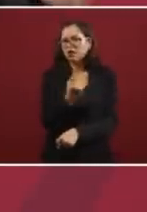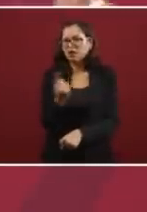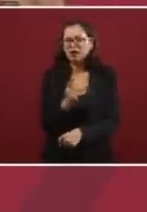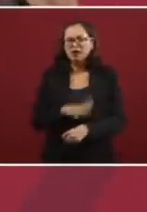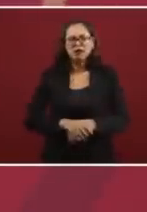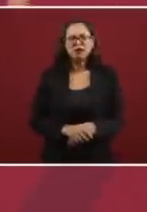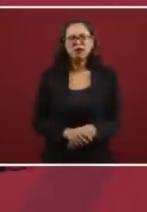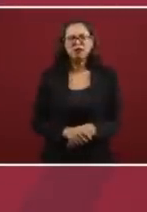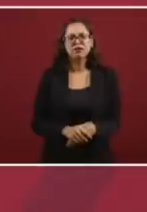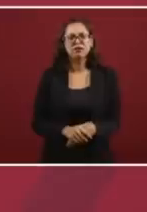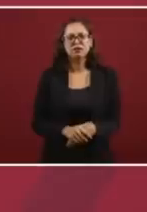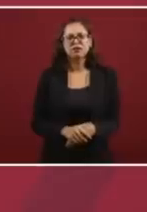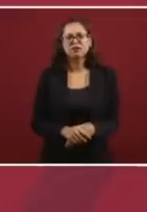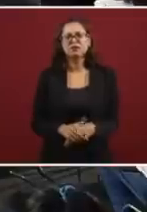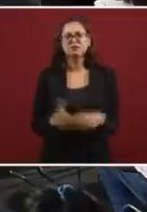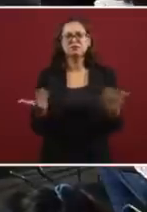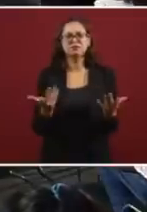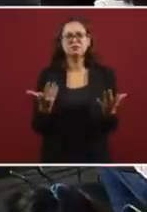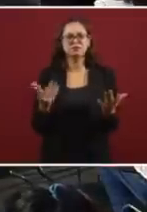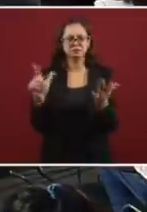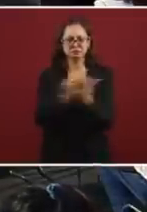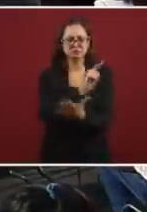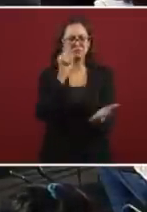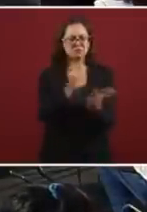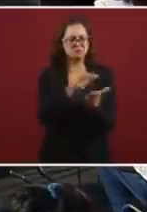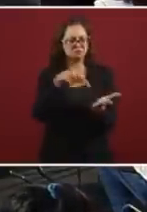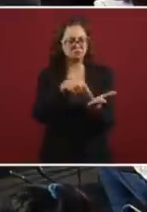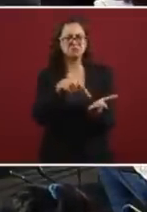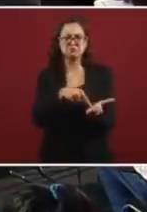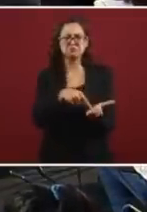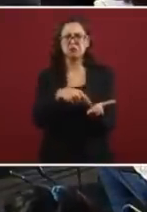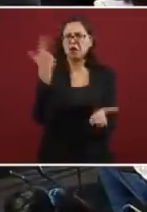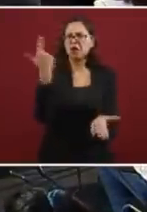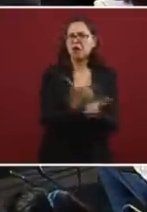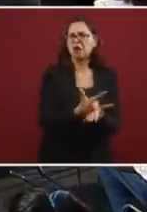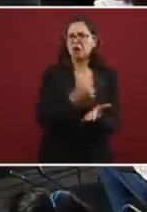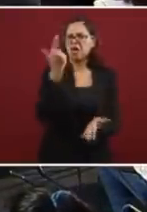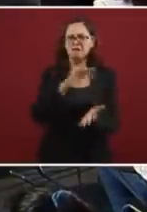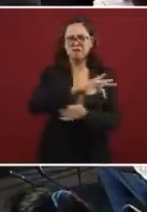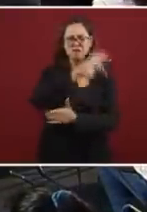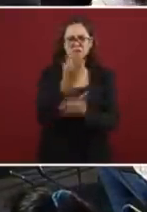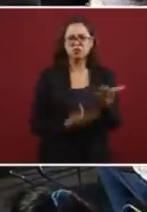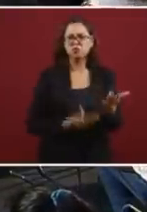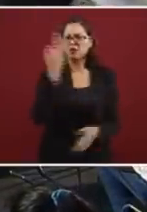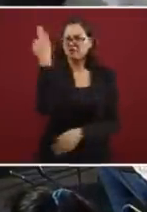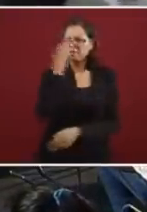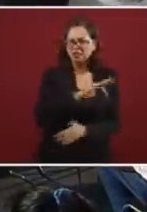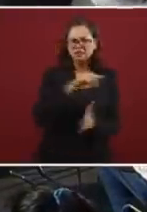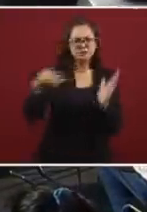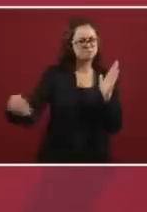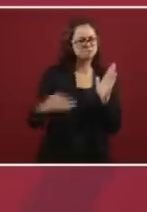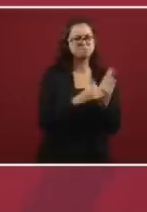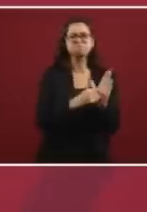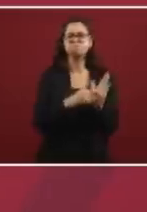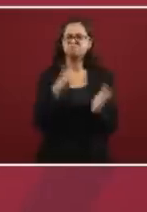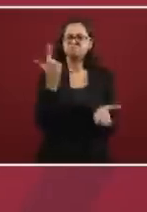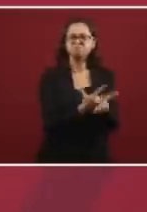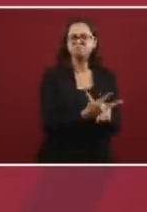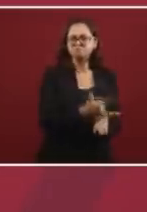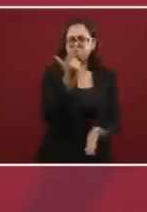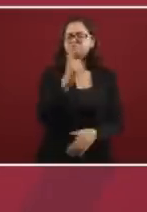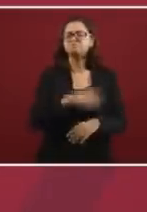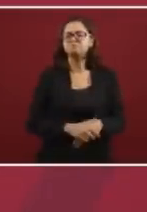puede decir que es delito grave es falsificar facturas el crear